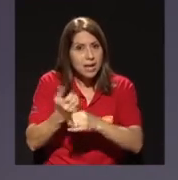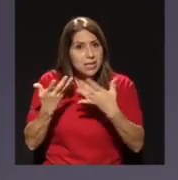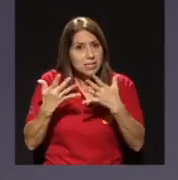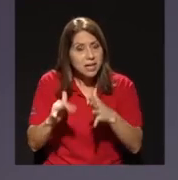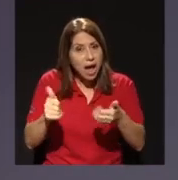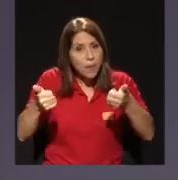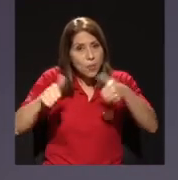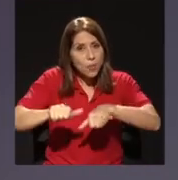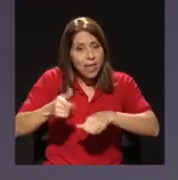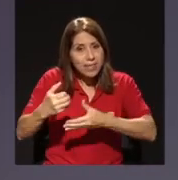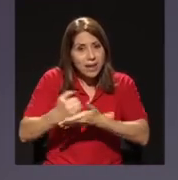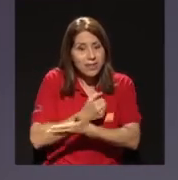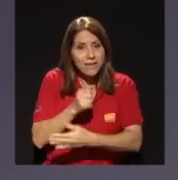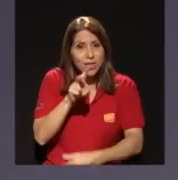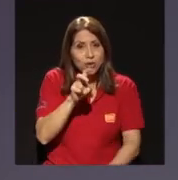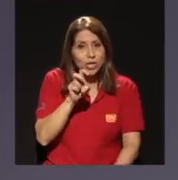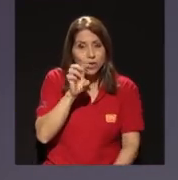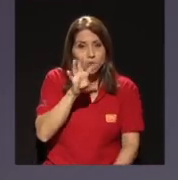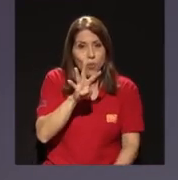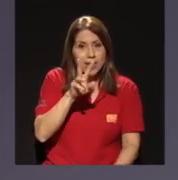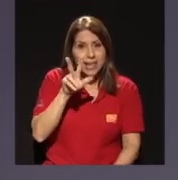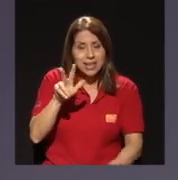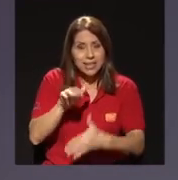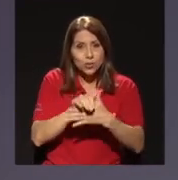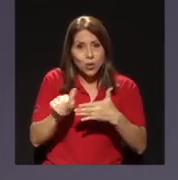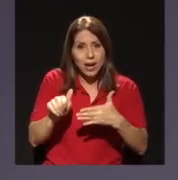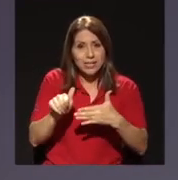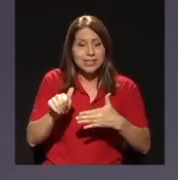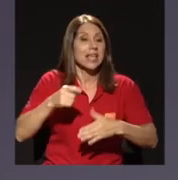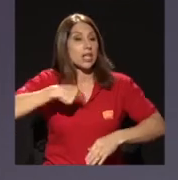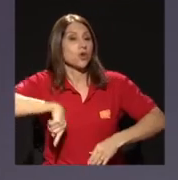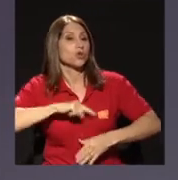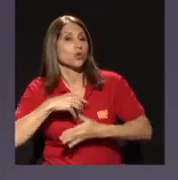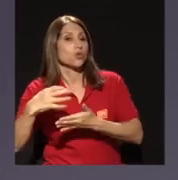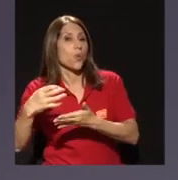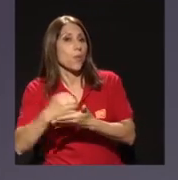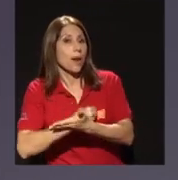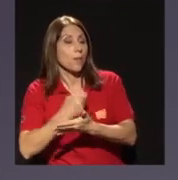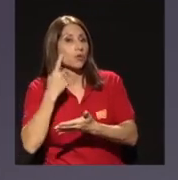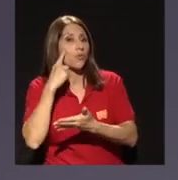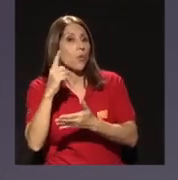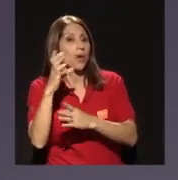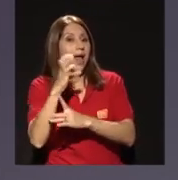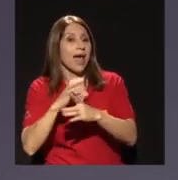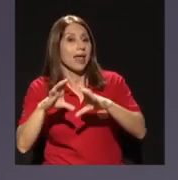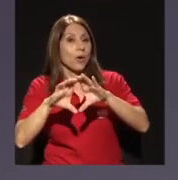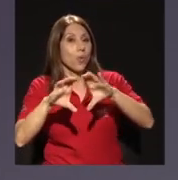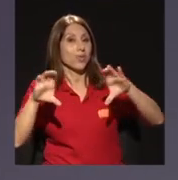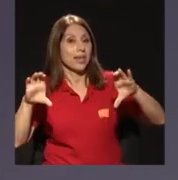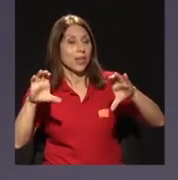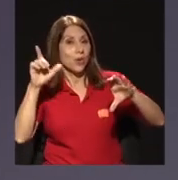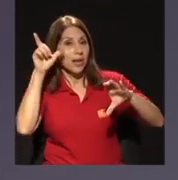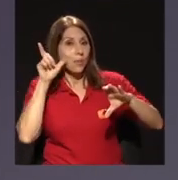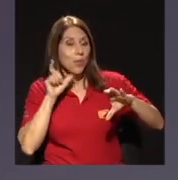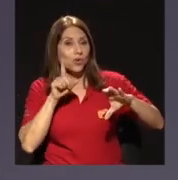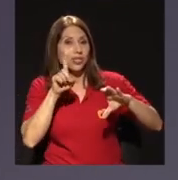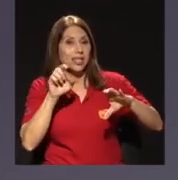$243 cuando nosotros cobramos por movimiento contenedor en Limón, porque hay grúa, $116, y en